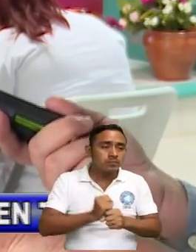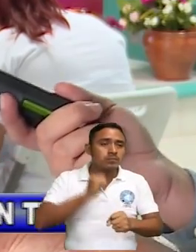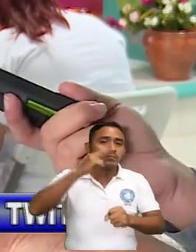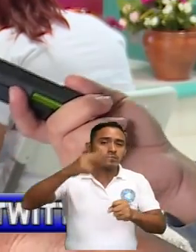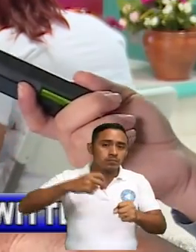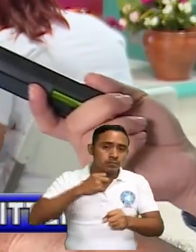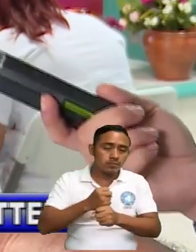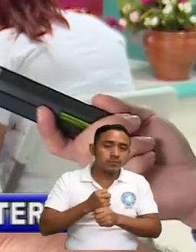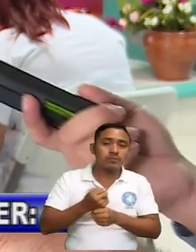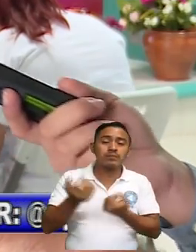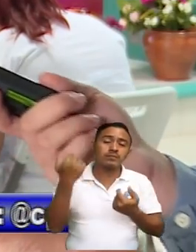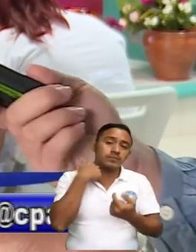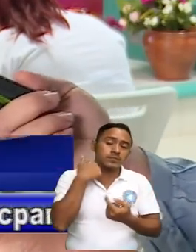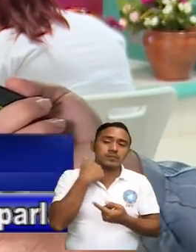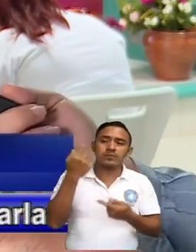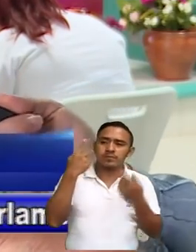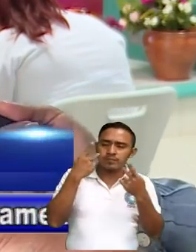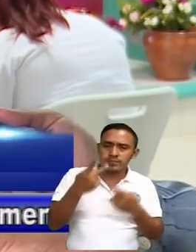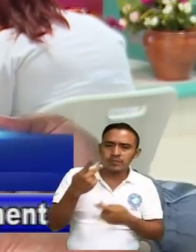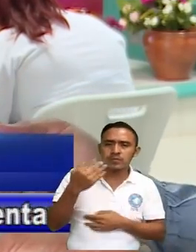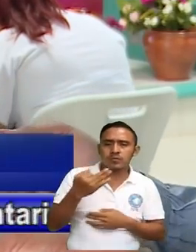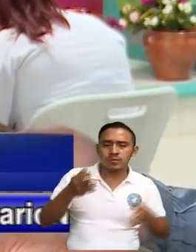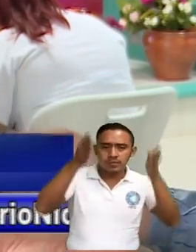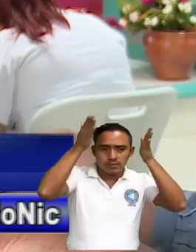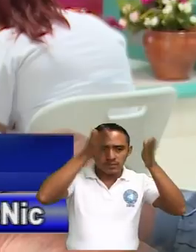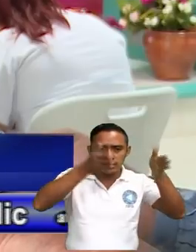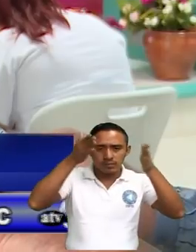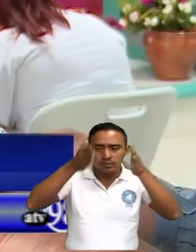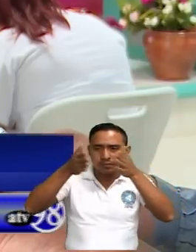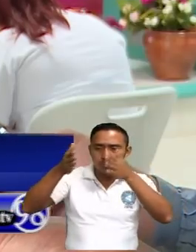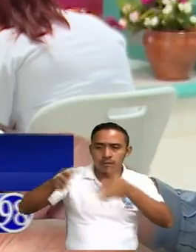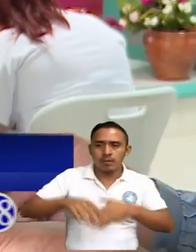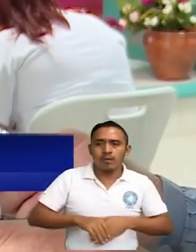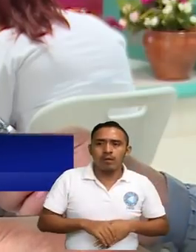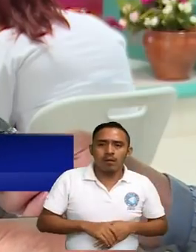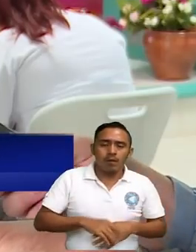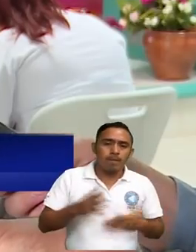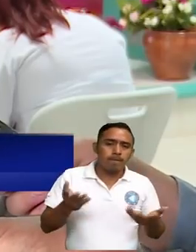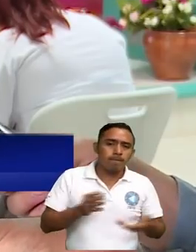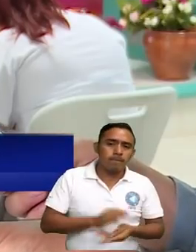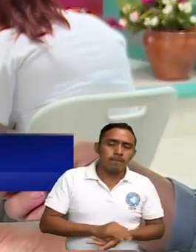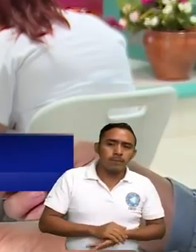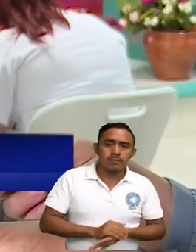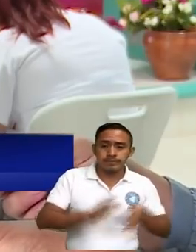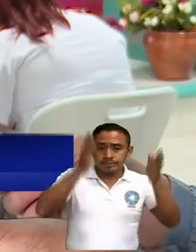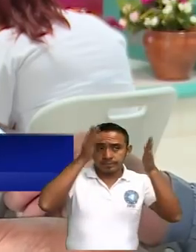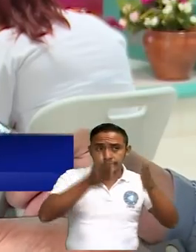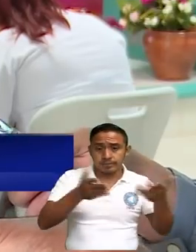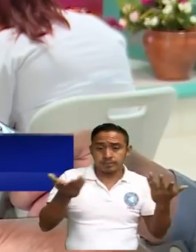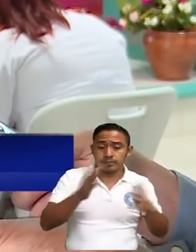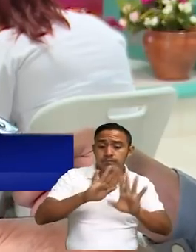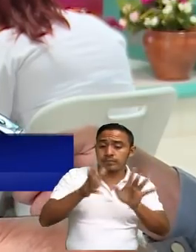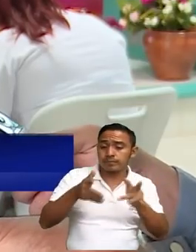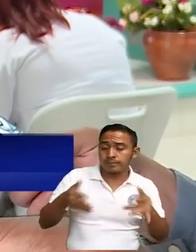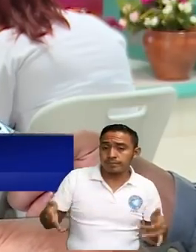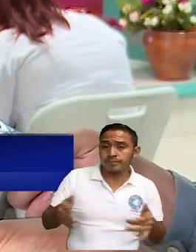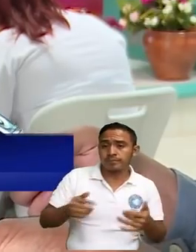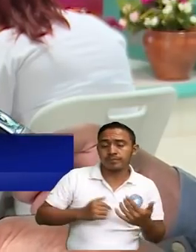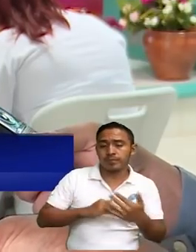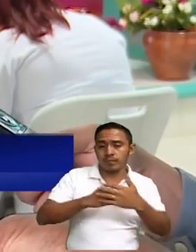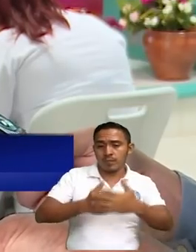renovando, afirmando y mejorando la atención, tanto para tener una mejor atención a la mujer que está